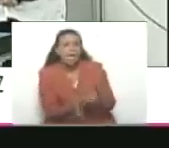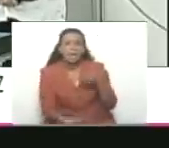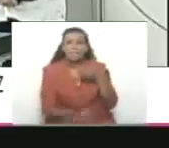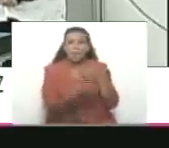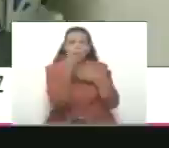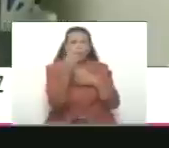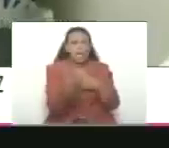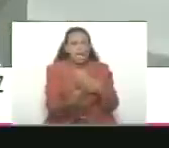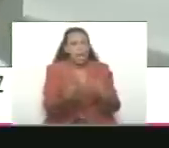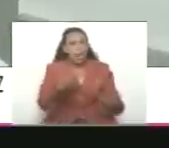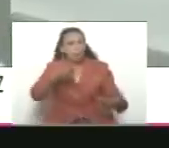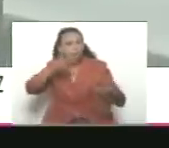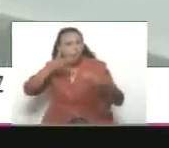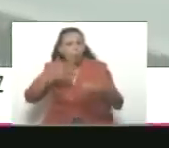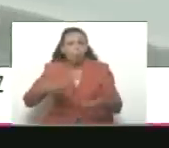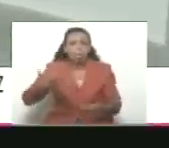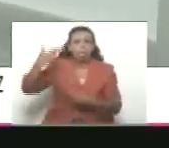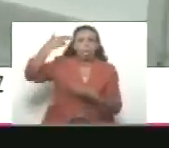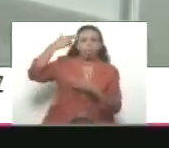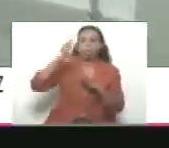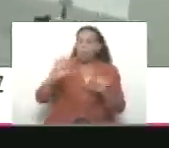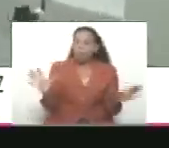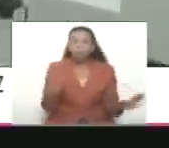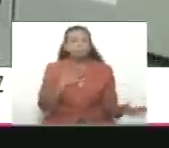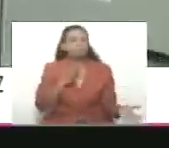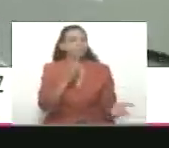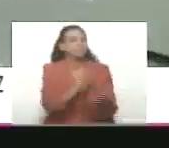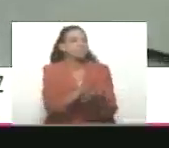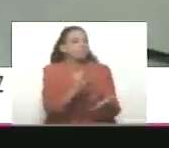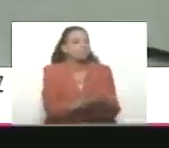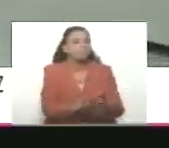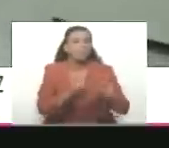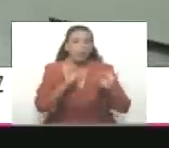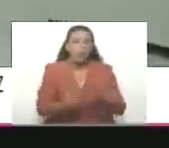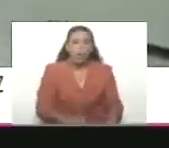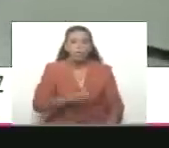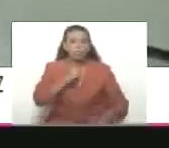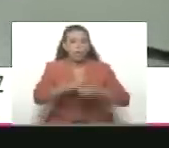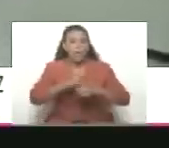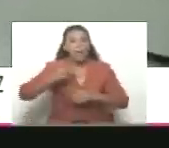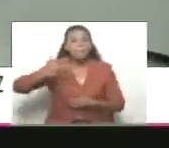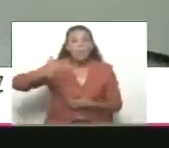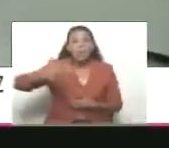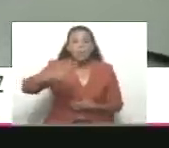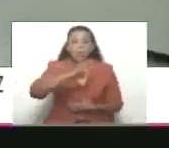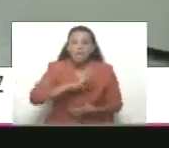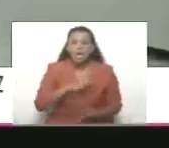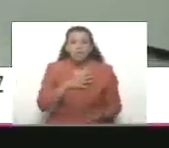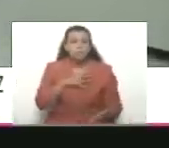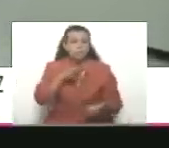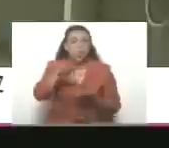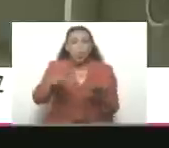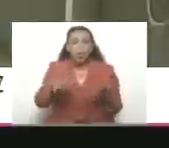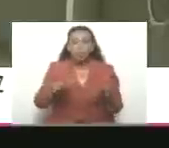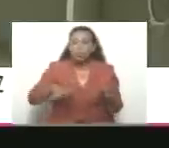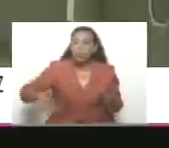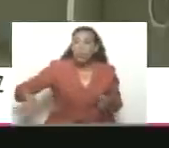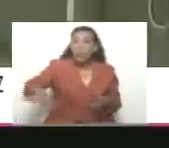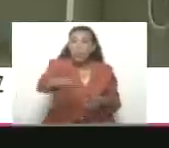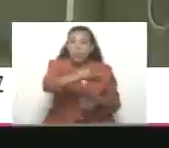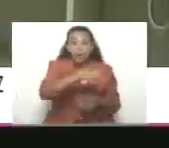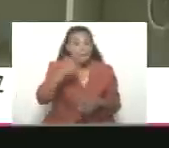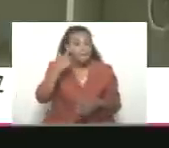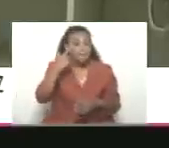sanciones de persecuciones aquí está un pueblo de pie y el pueblo de de las tejerías y todos los alrededores presidente Porque